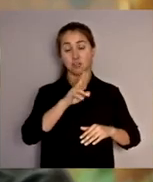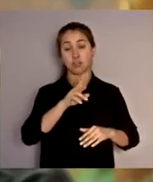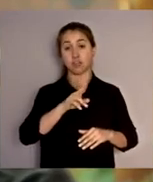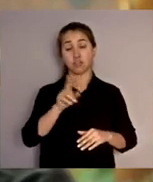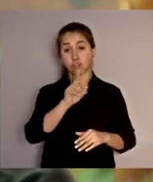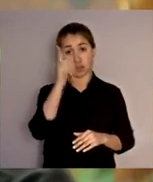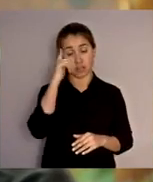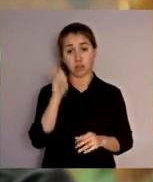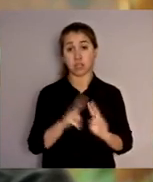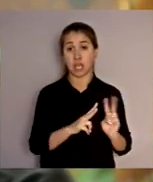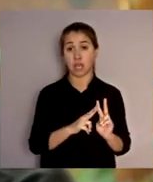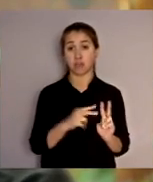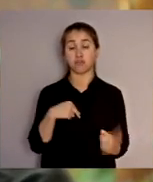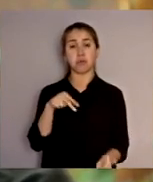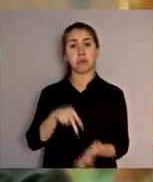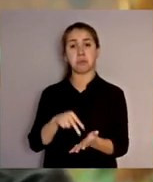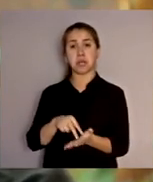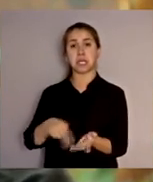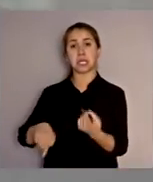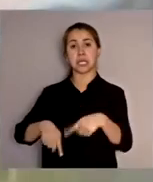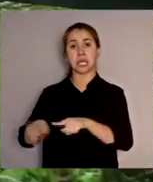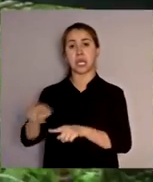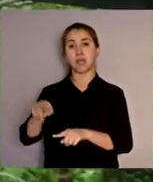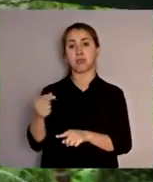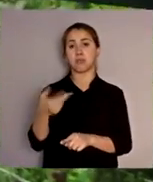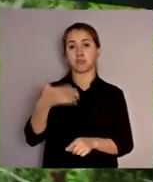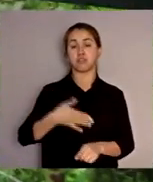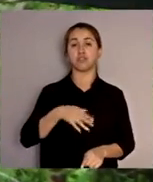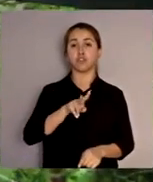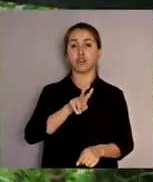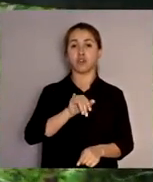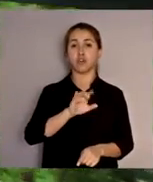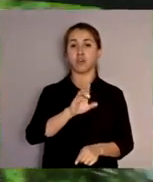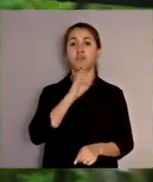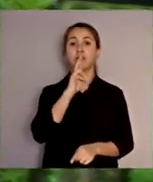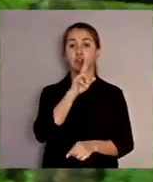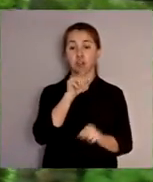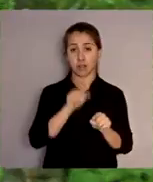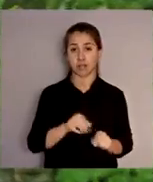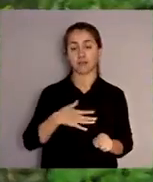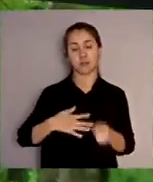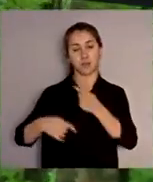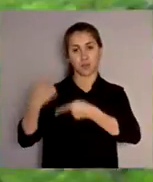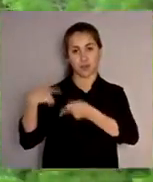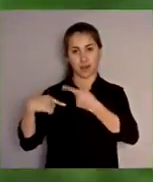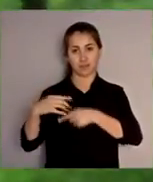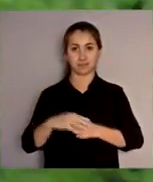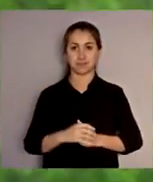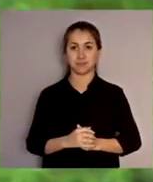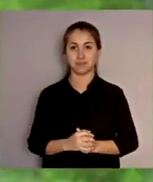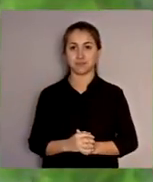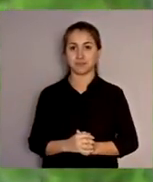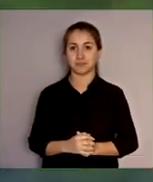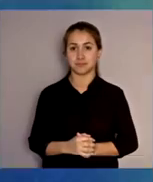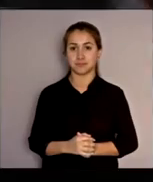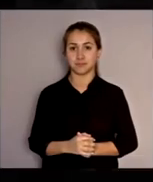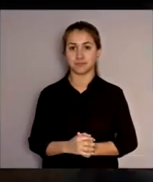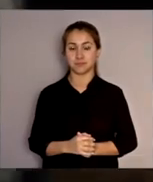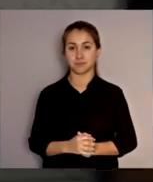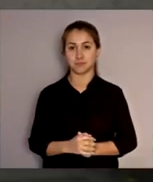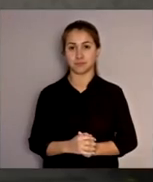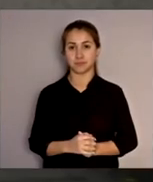creo lo que haga, ¿cómo puedo esperar de que los demás crean en ello, digamos? Yo soy Víctor Peterman y esta es mi historia.